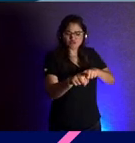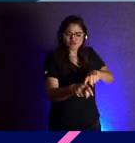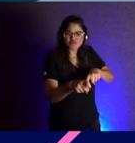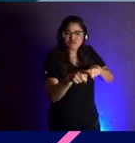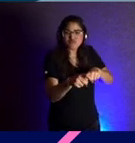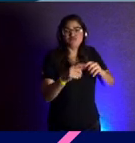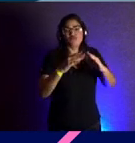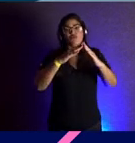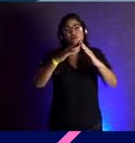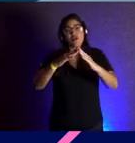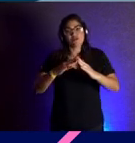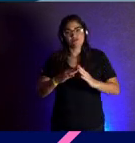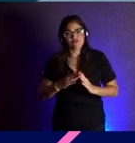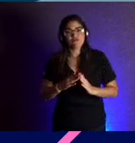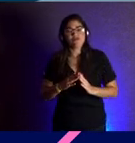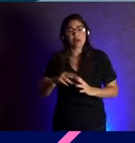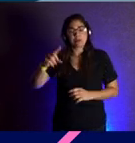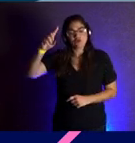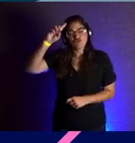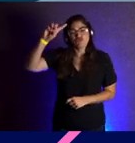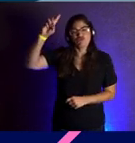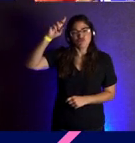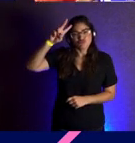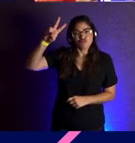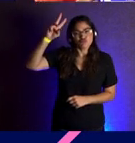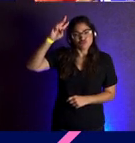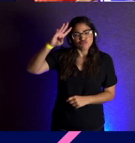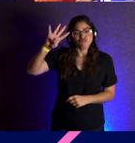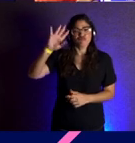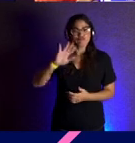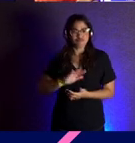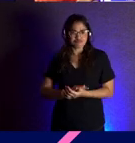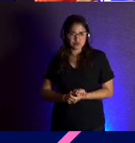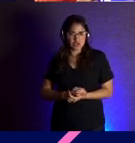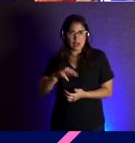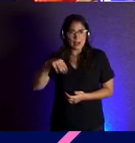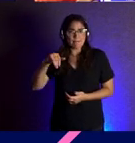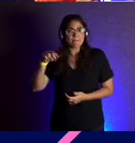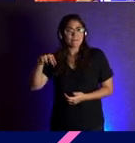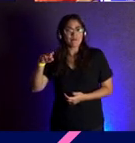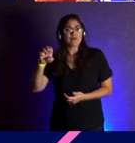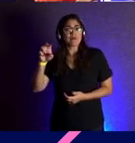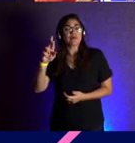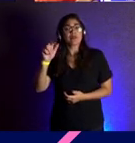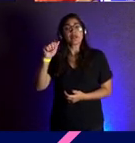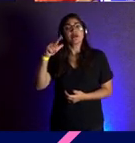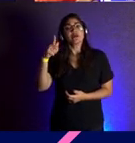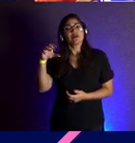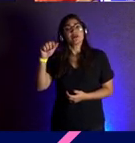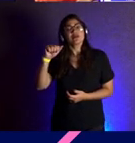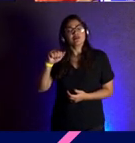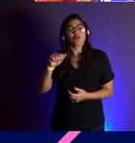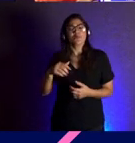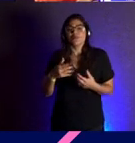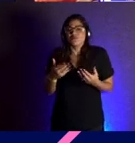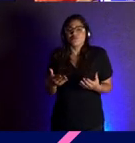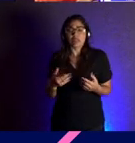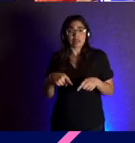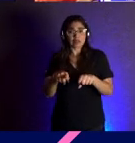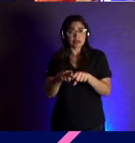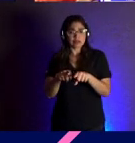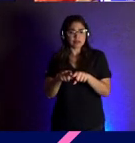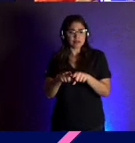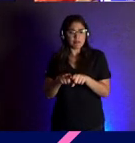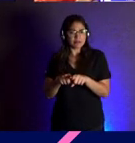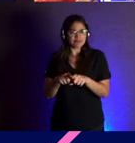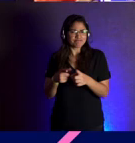cacería o minería. Entendimos que el fuego es un proxy, es un indicador de actividad humana. Eso nos llevó